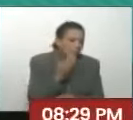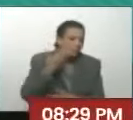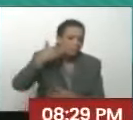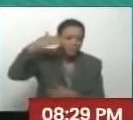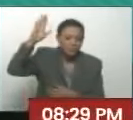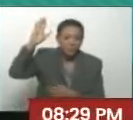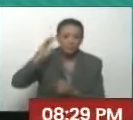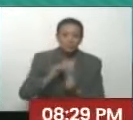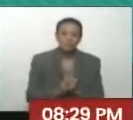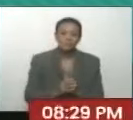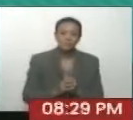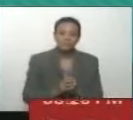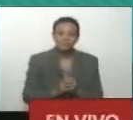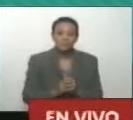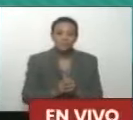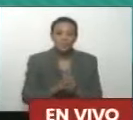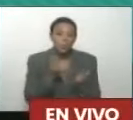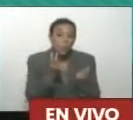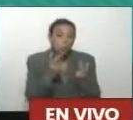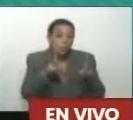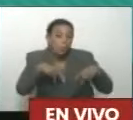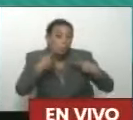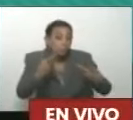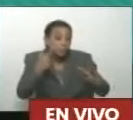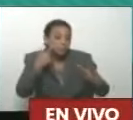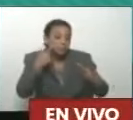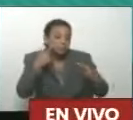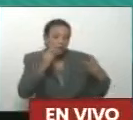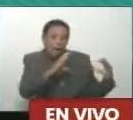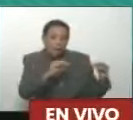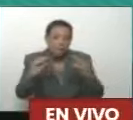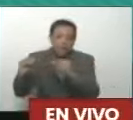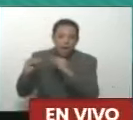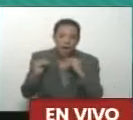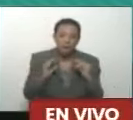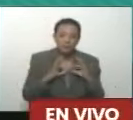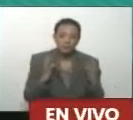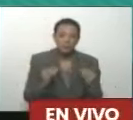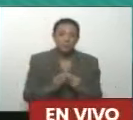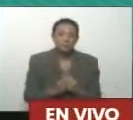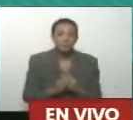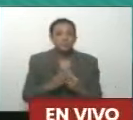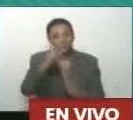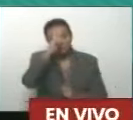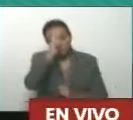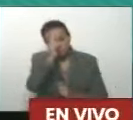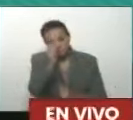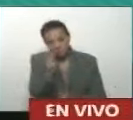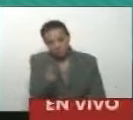revisando qué nuevas luchas dan desde la inmortalidad. Honor y gloria a Enrique Dussel por siempre.